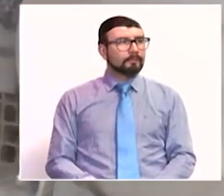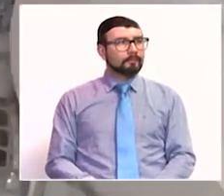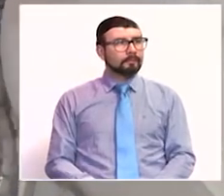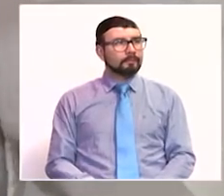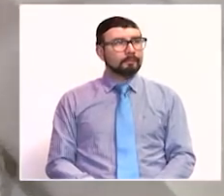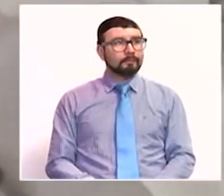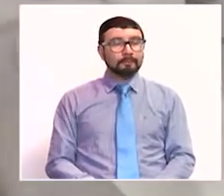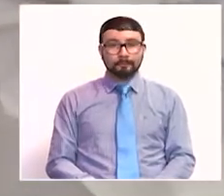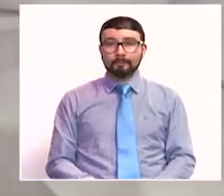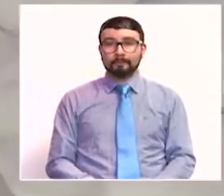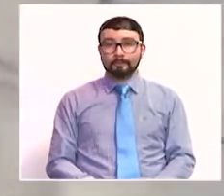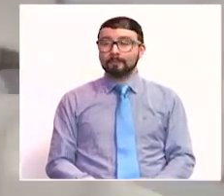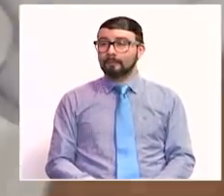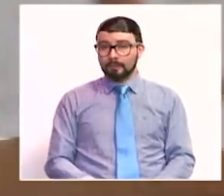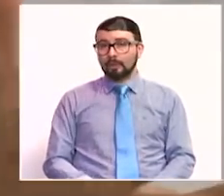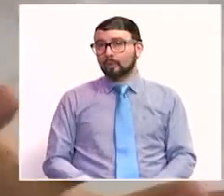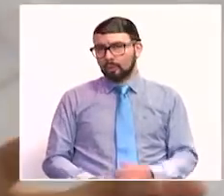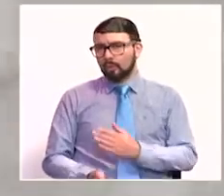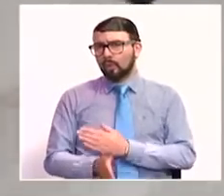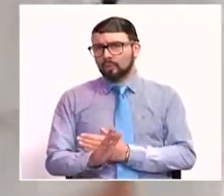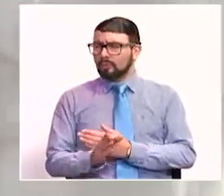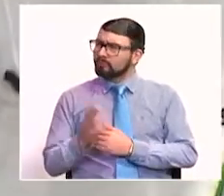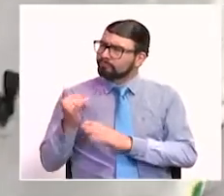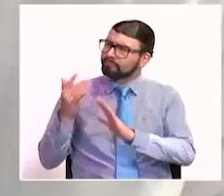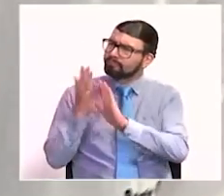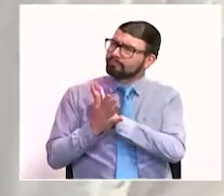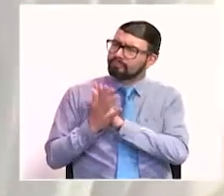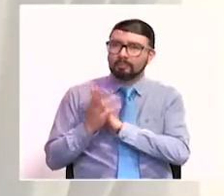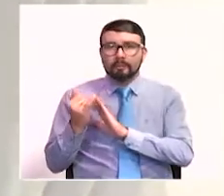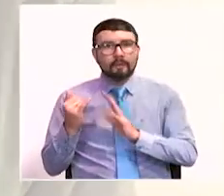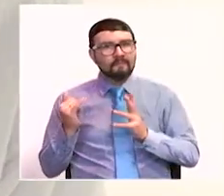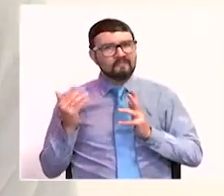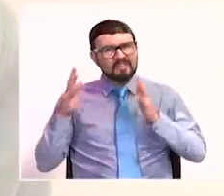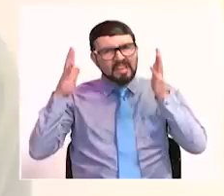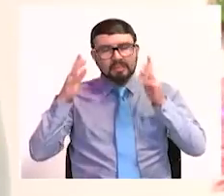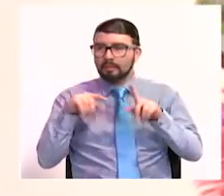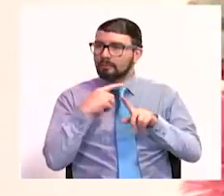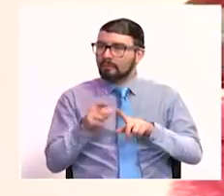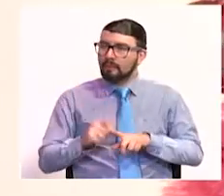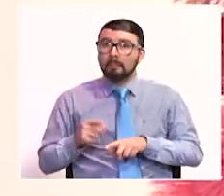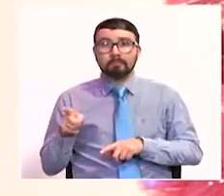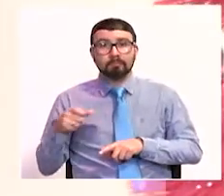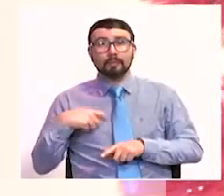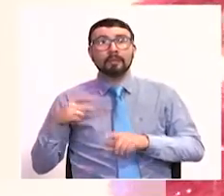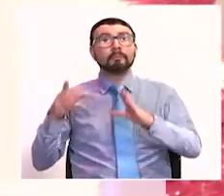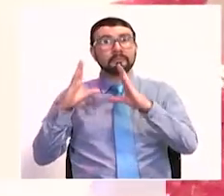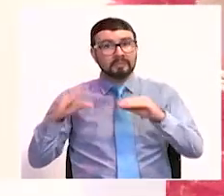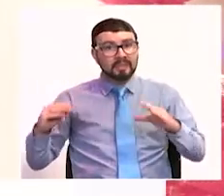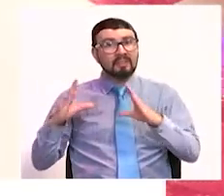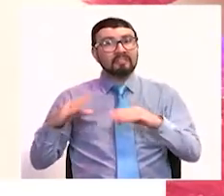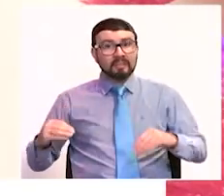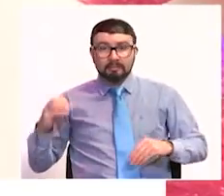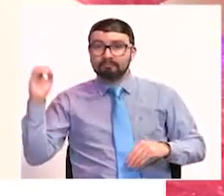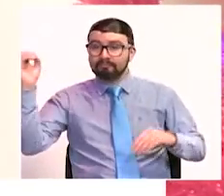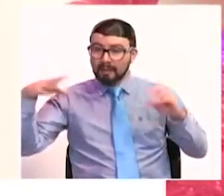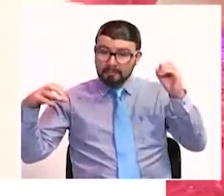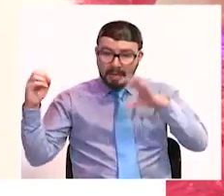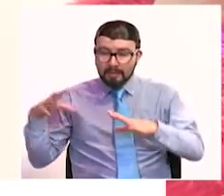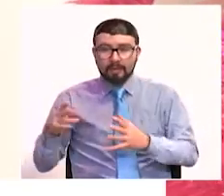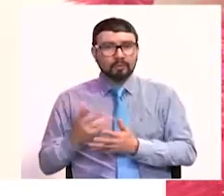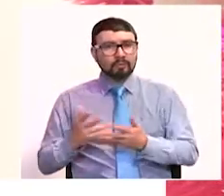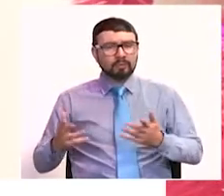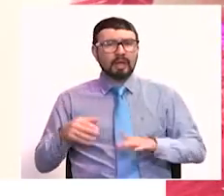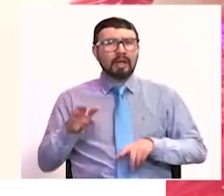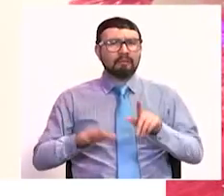Muy bien, continuamos entonces hablando de estas festividades que son la Navidad, donde cambiamos nuestros